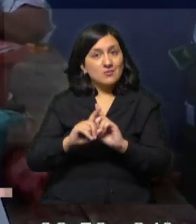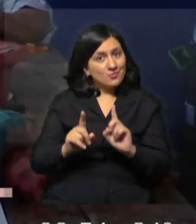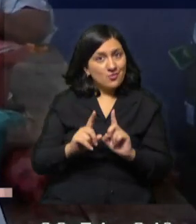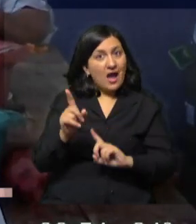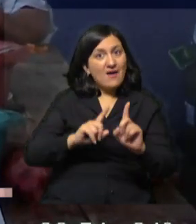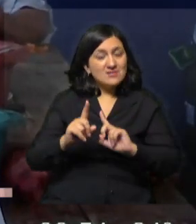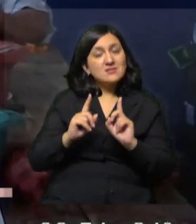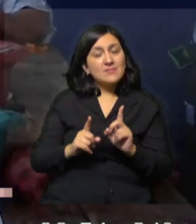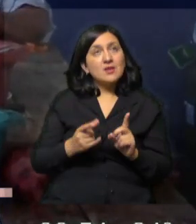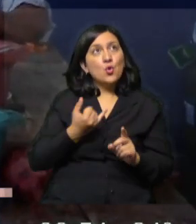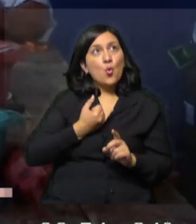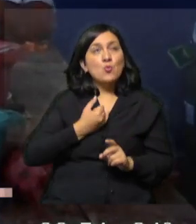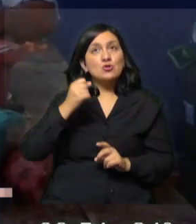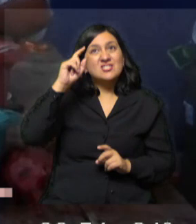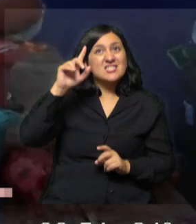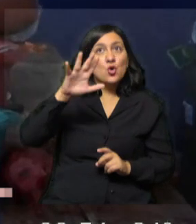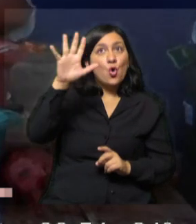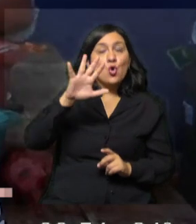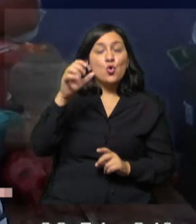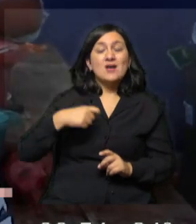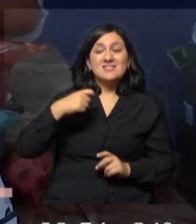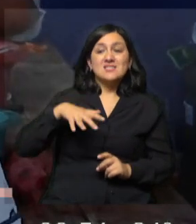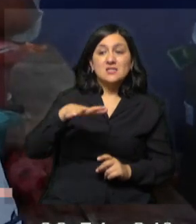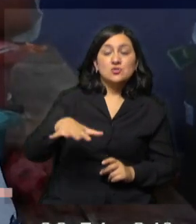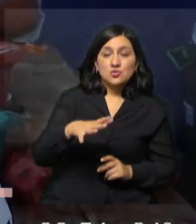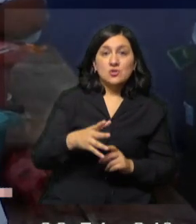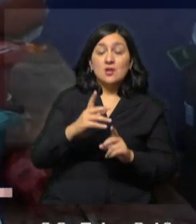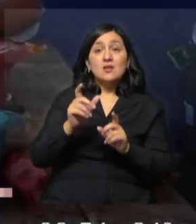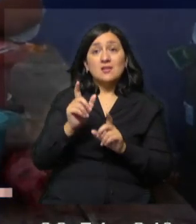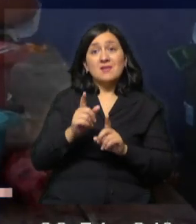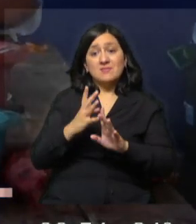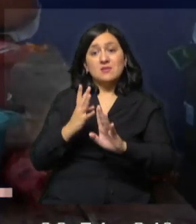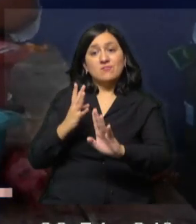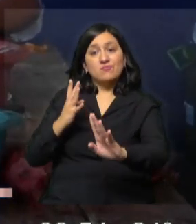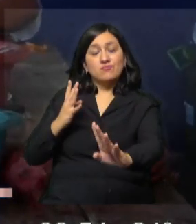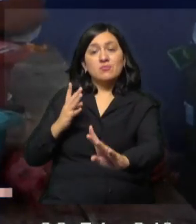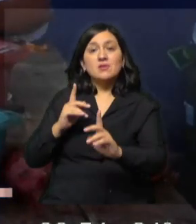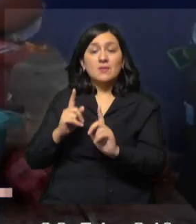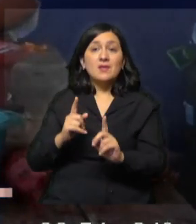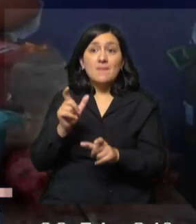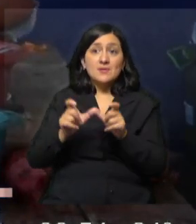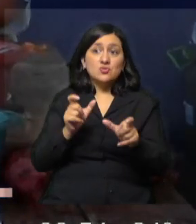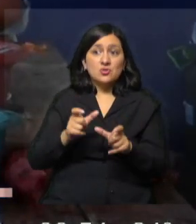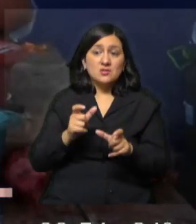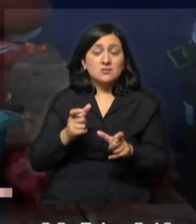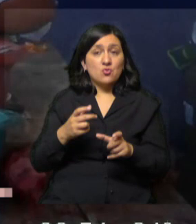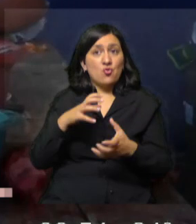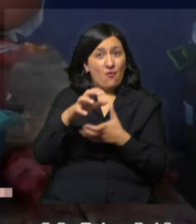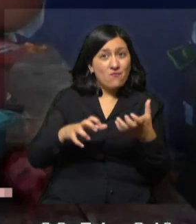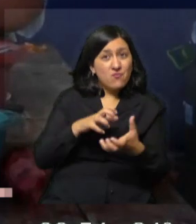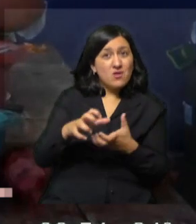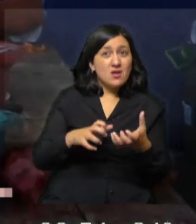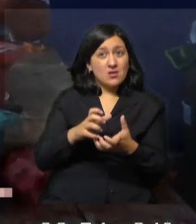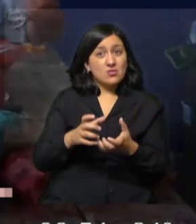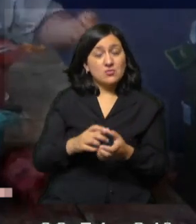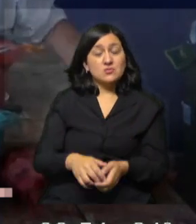que hacer de psicólogo, de asistente social, porque la fila es larga y la gente quizás trae los conflictos personales, algunos inconvenientes que hay en la vida diaria, y